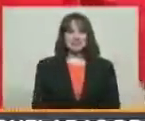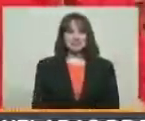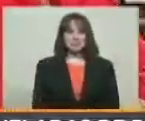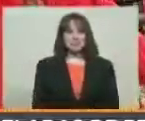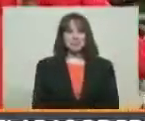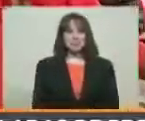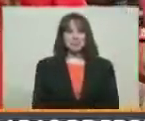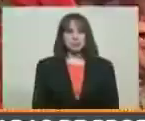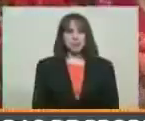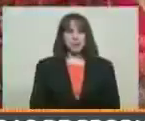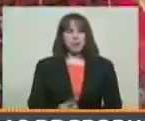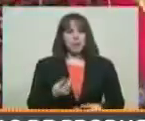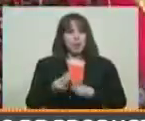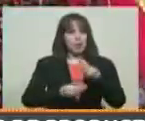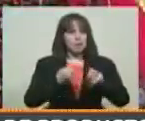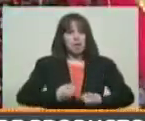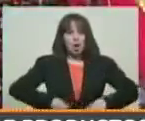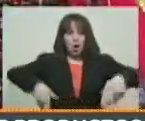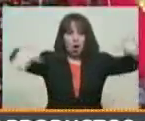Vamos a hacer una ola.